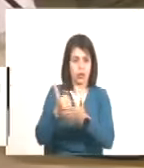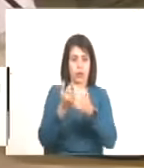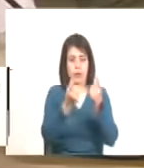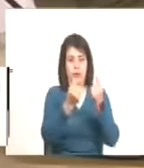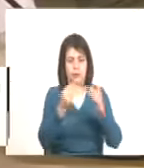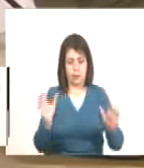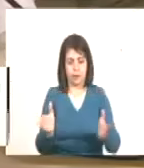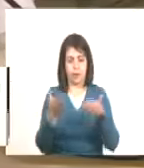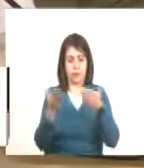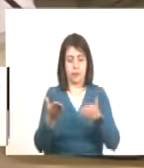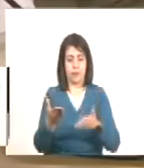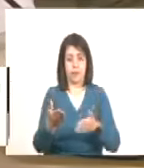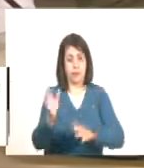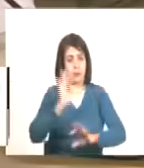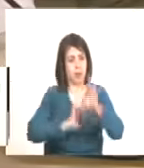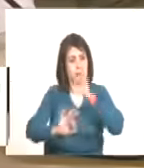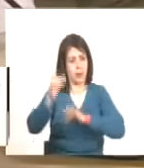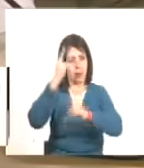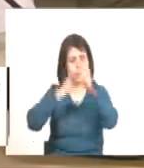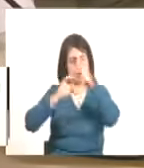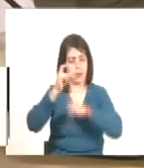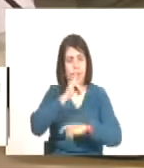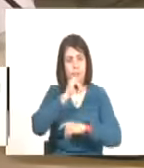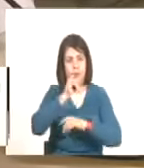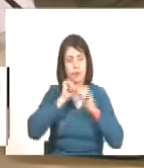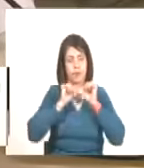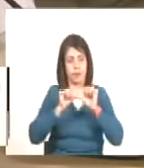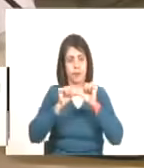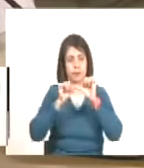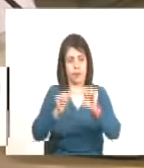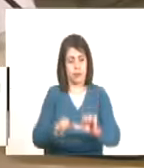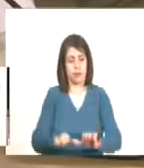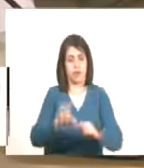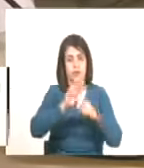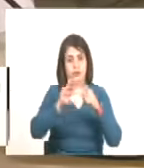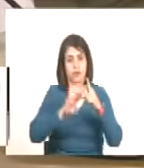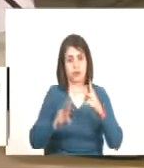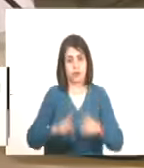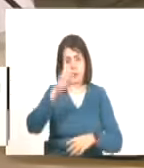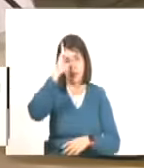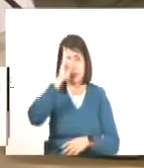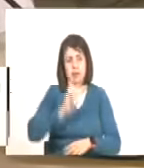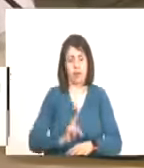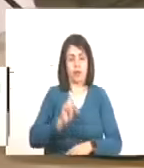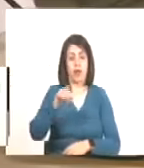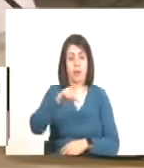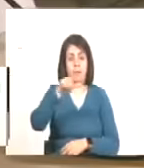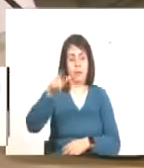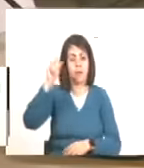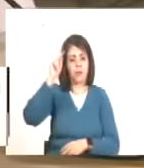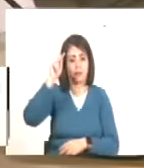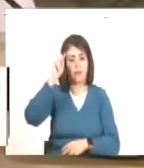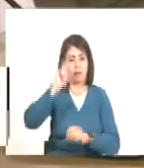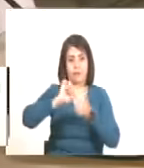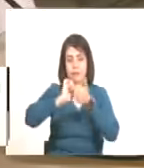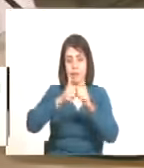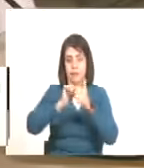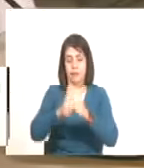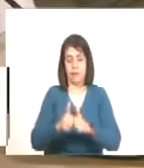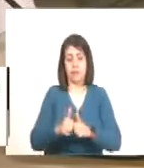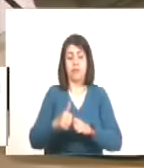y estímulos, capacitación y formación permanente en materia de discapacidad para docentes